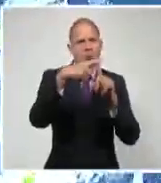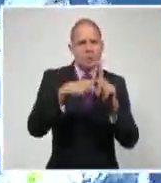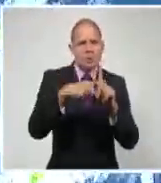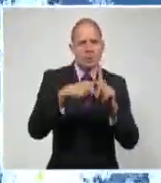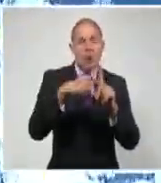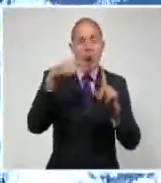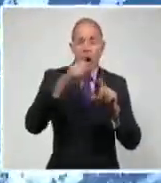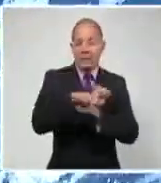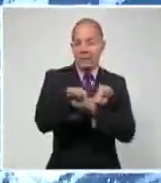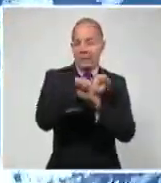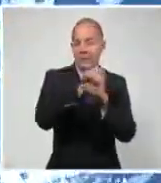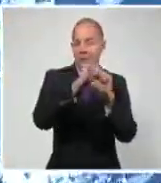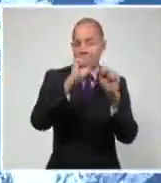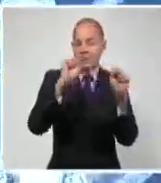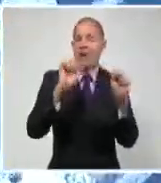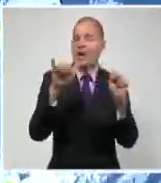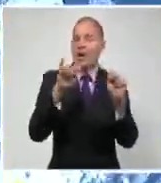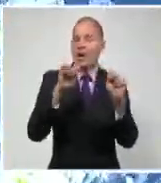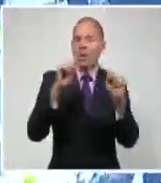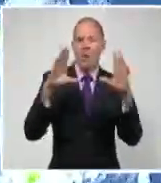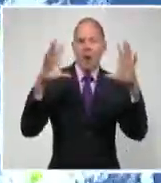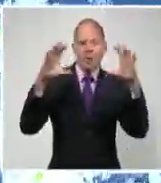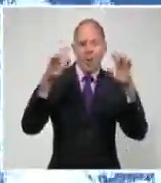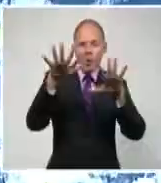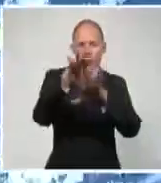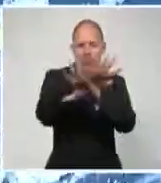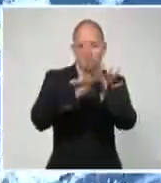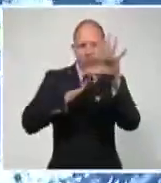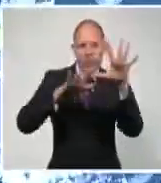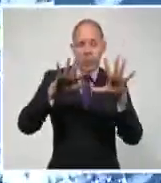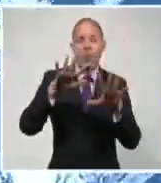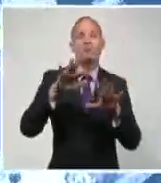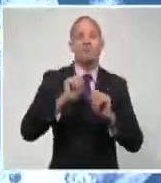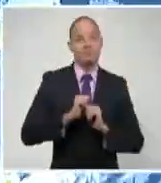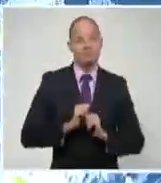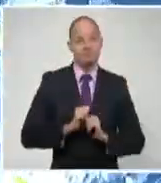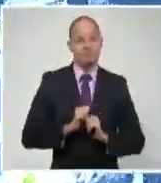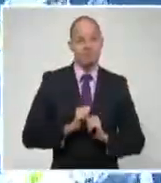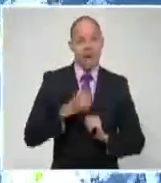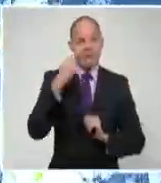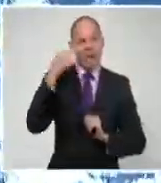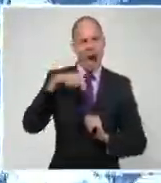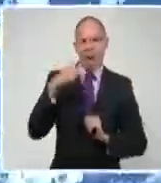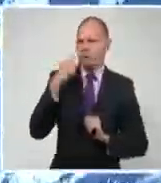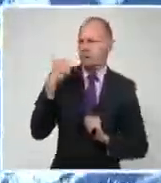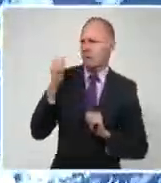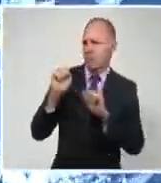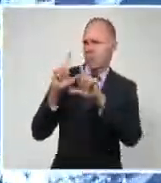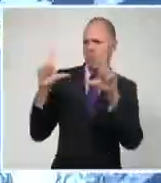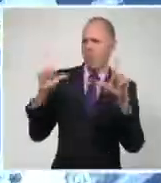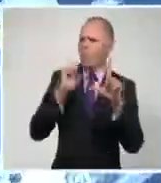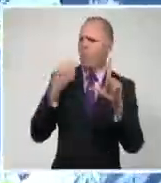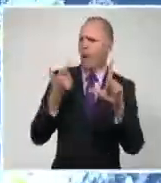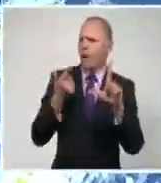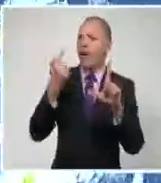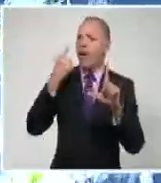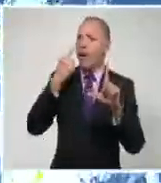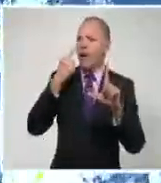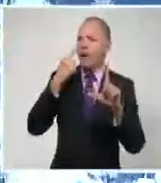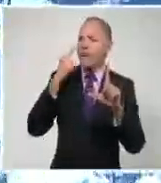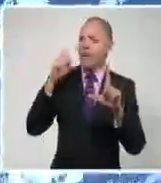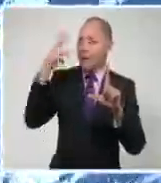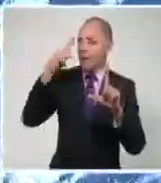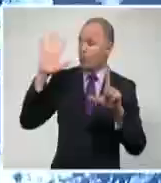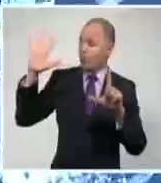neblinas en las regiones central y oriental. Y observen, lo más interesante en el tiempo resulta el frente frío que avanza por el Golfo